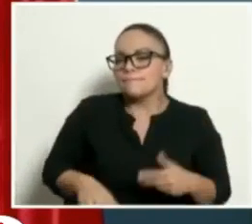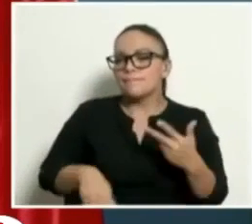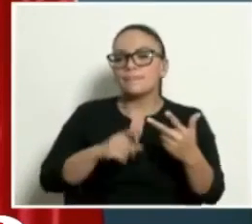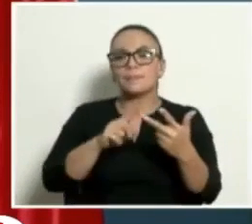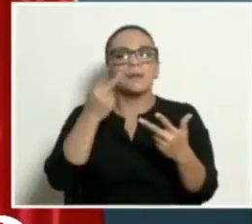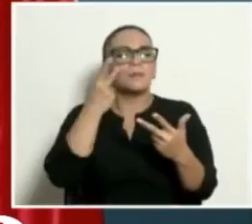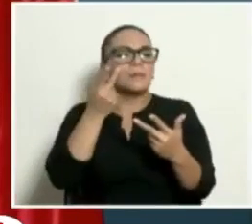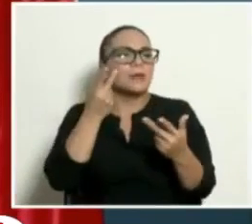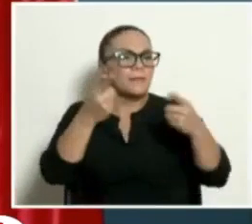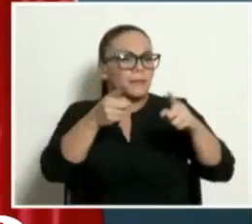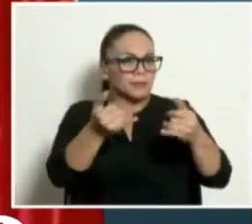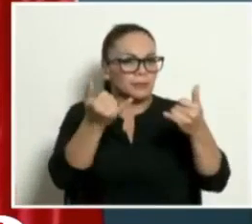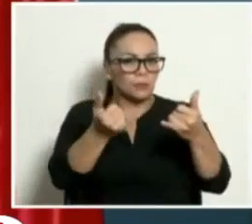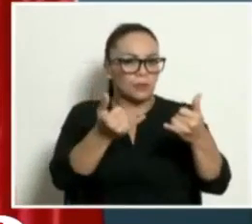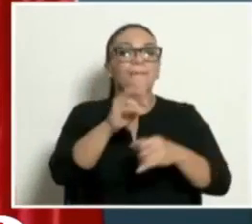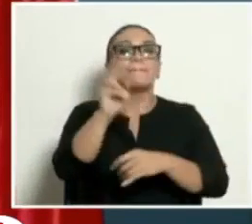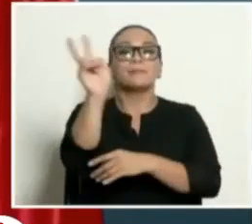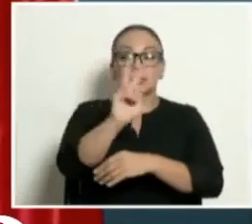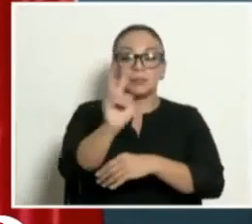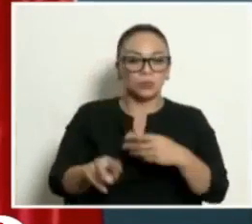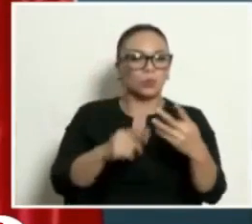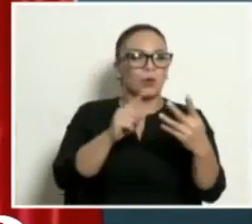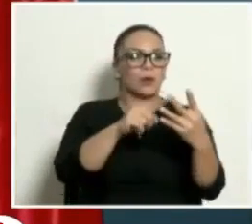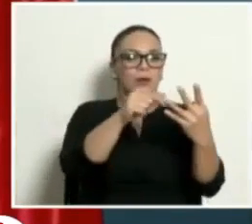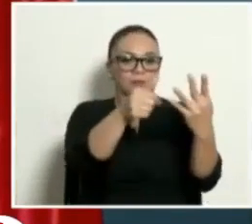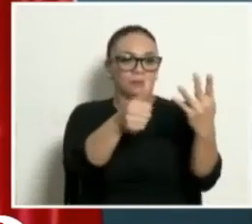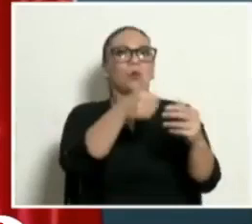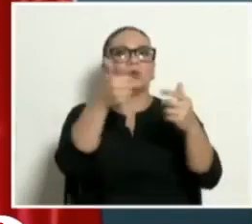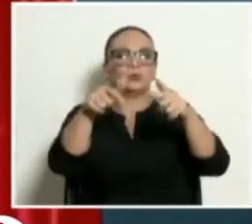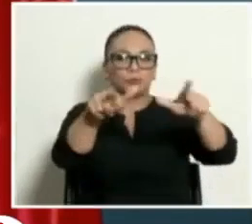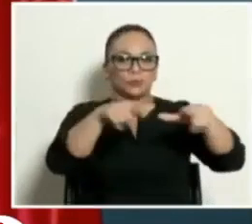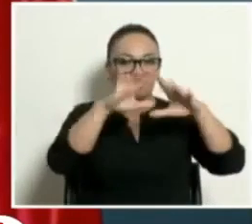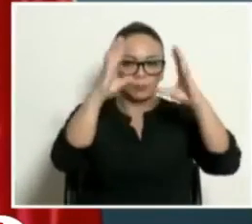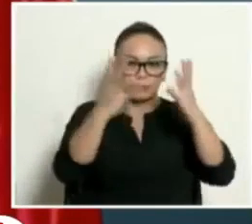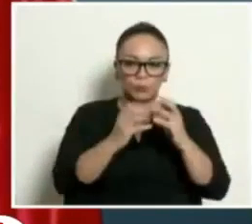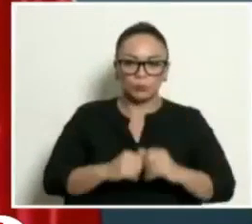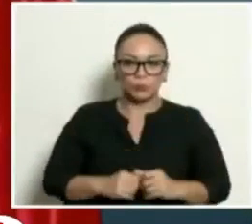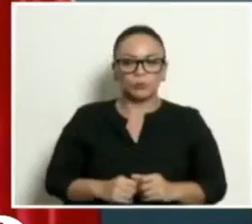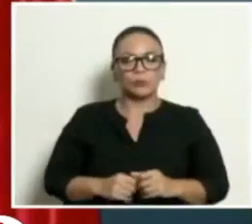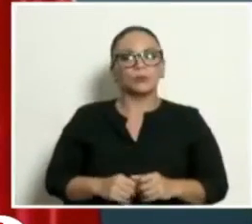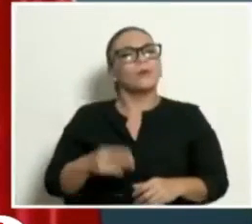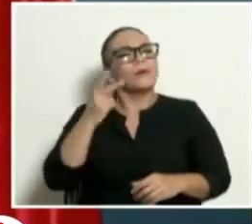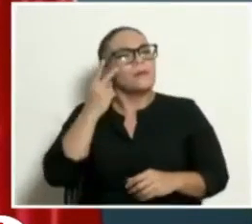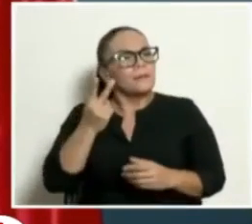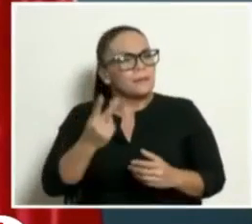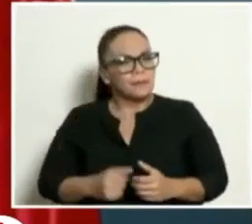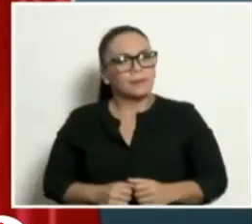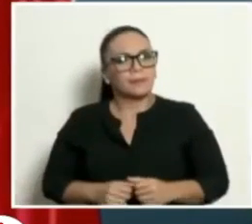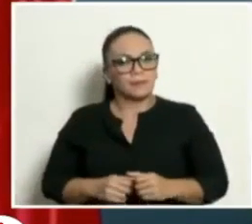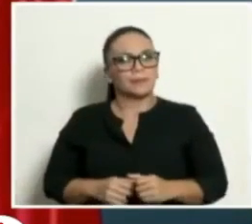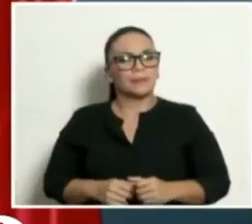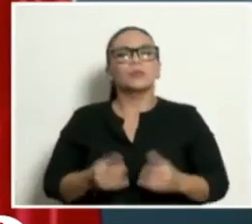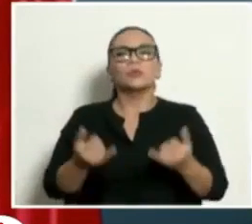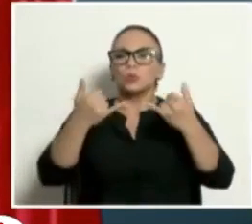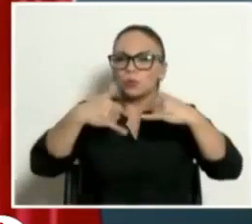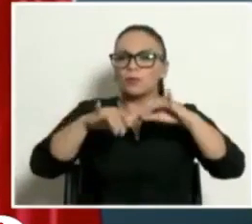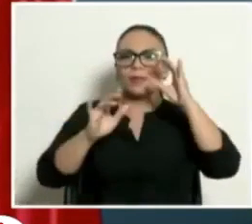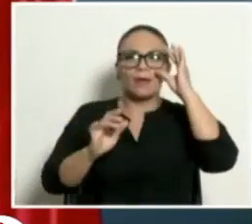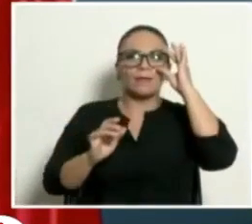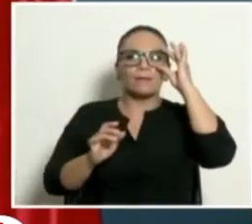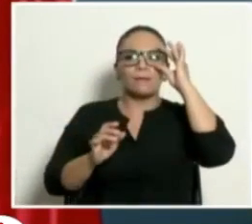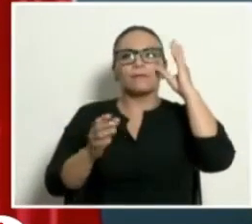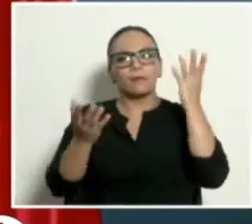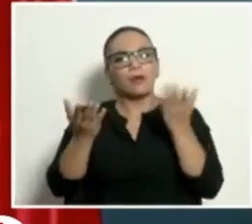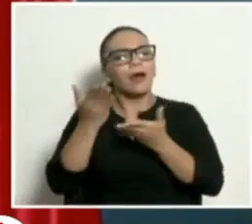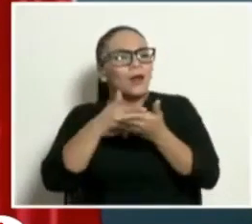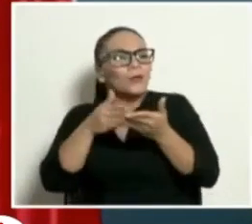está pasando en Venezuela y en otras partes, y lo que hay todavía algunos